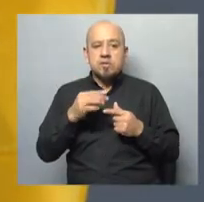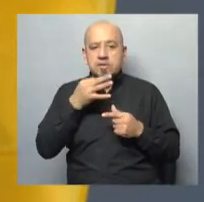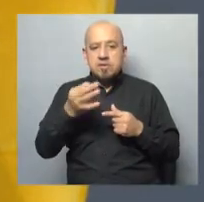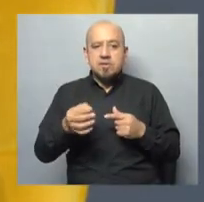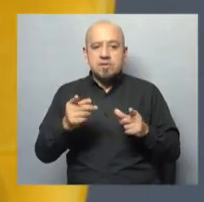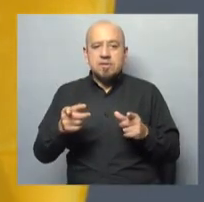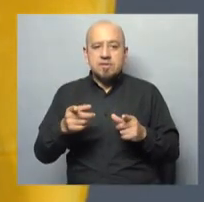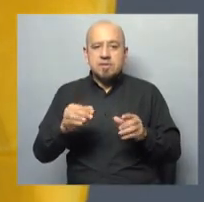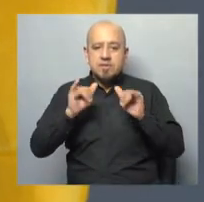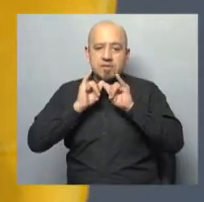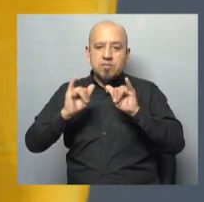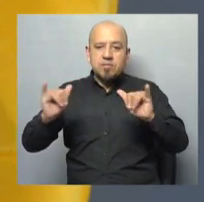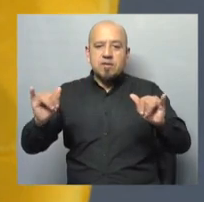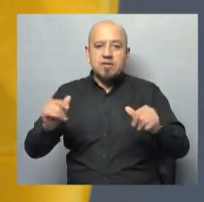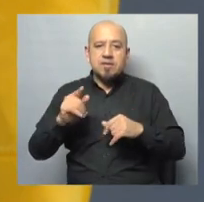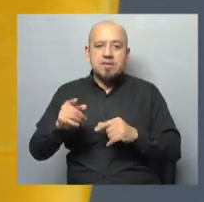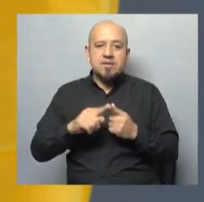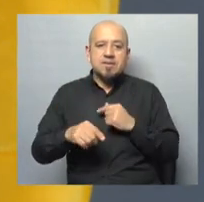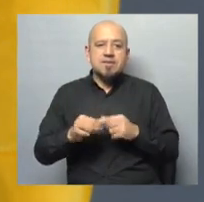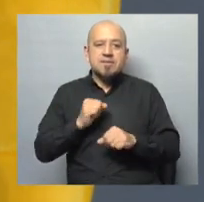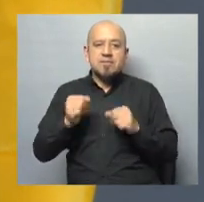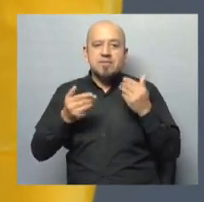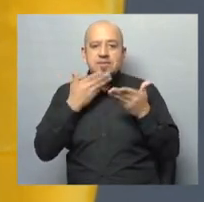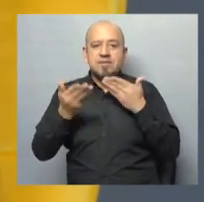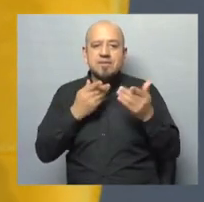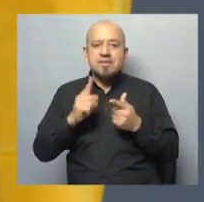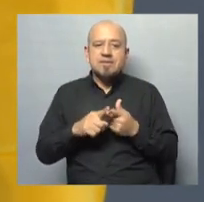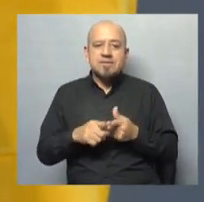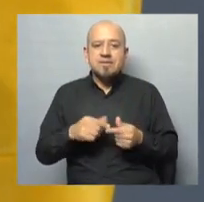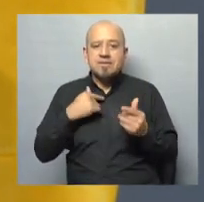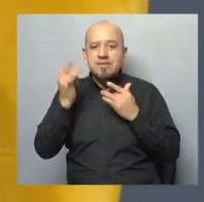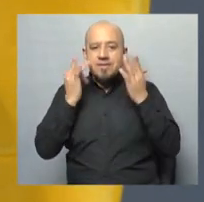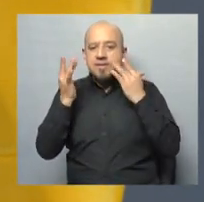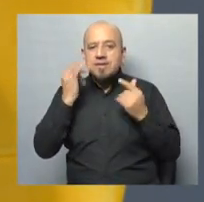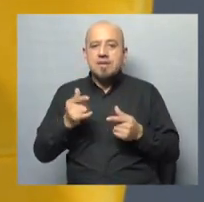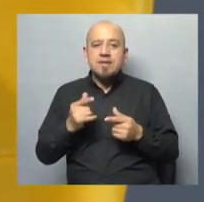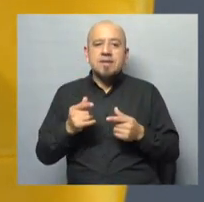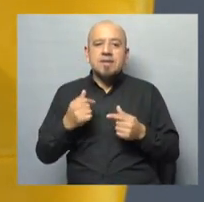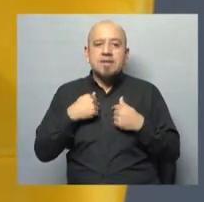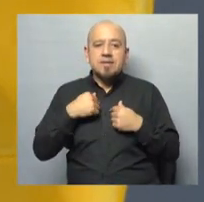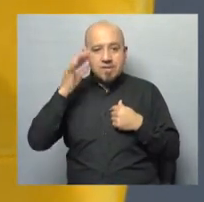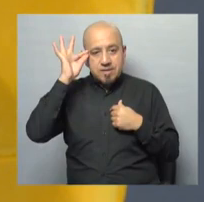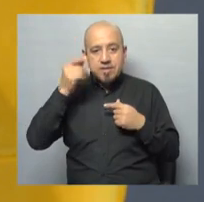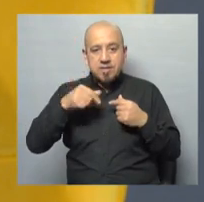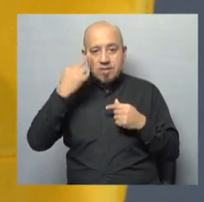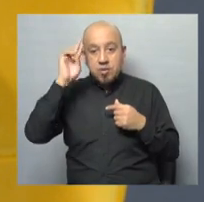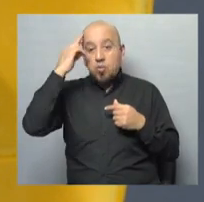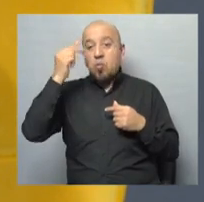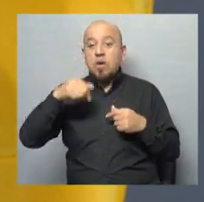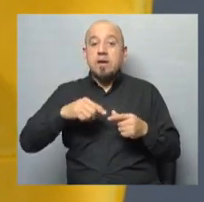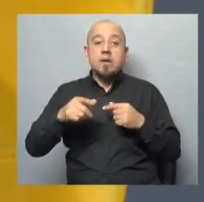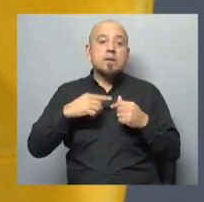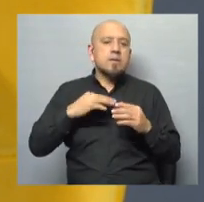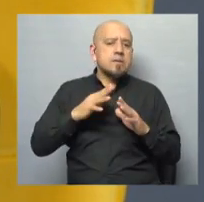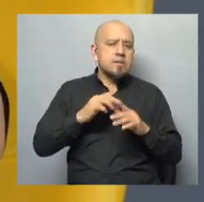publicidades generalmente las puedo cantar todos pero no sé a mí artista me gusta también porque creo que en uruguay no se